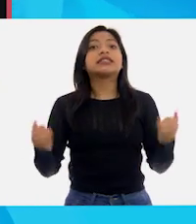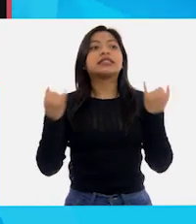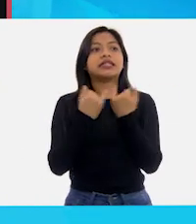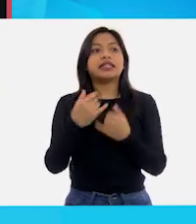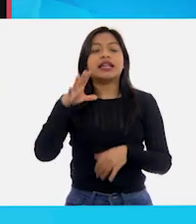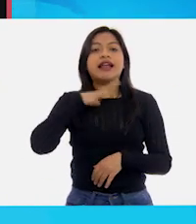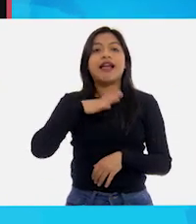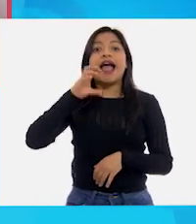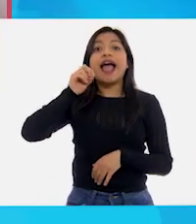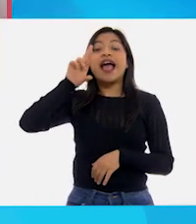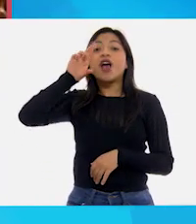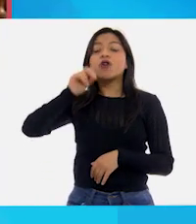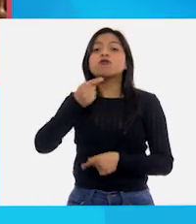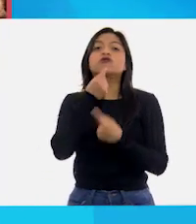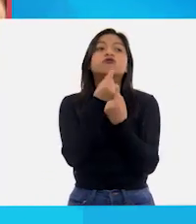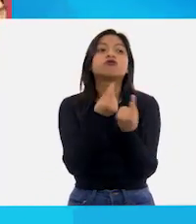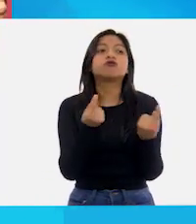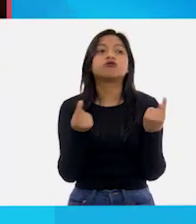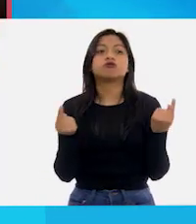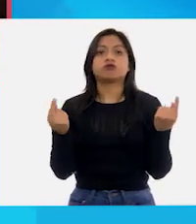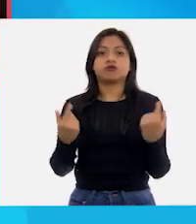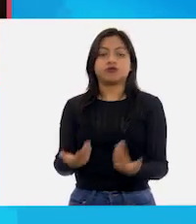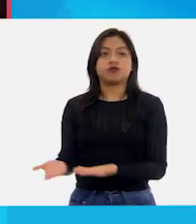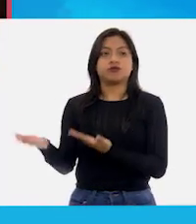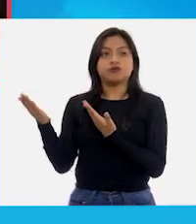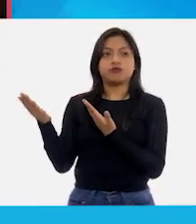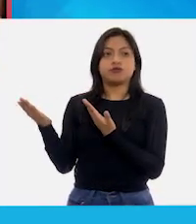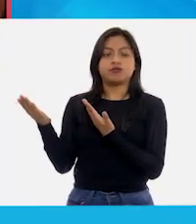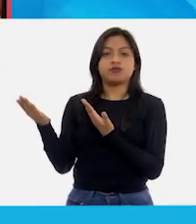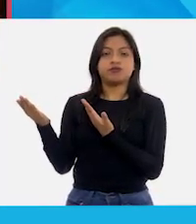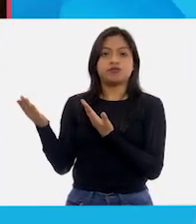Está el coro infantil.